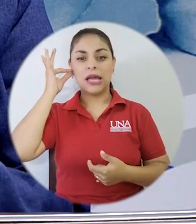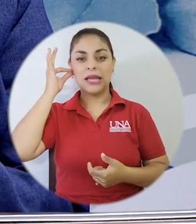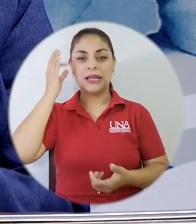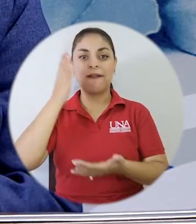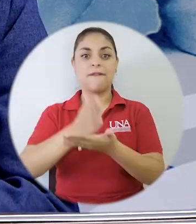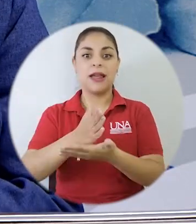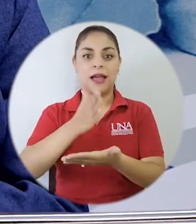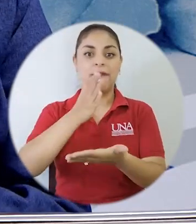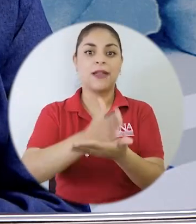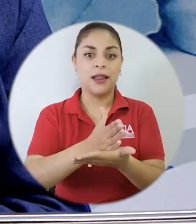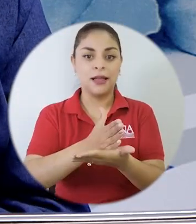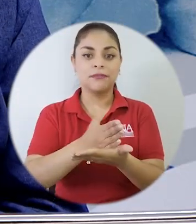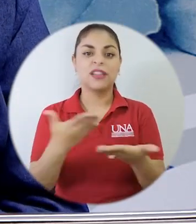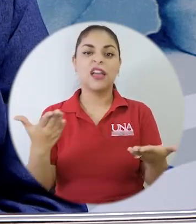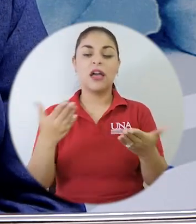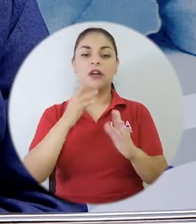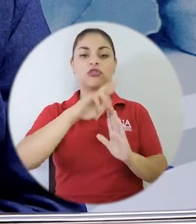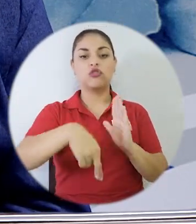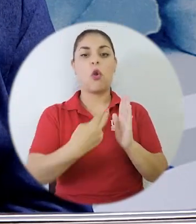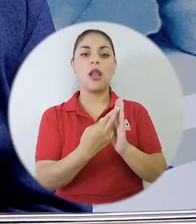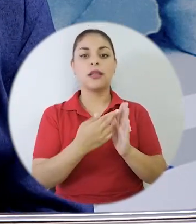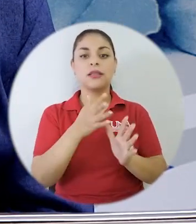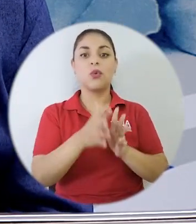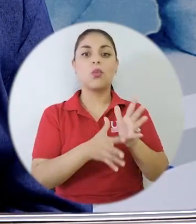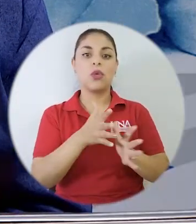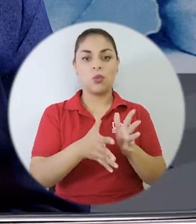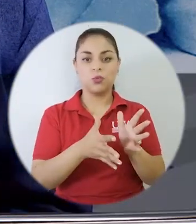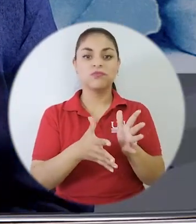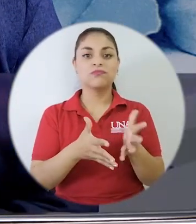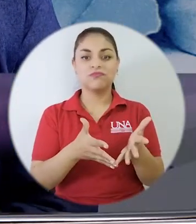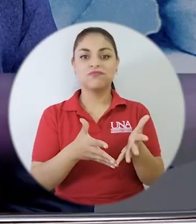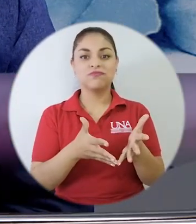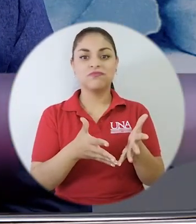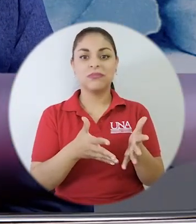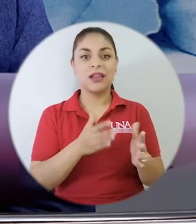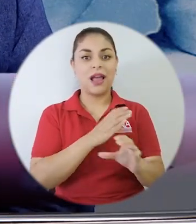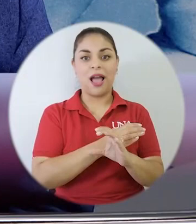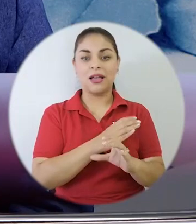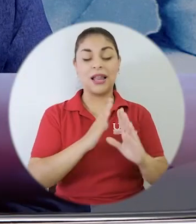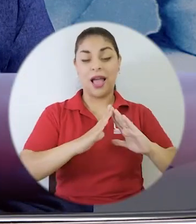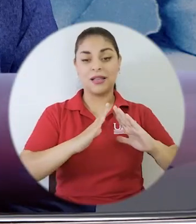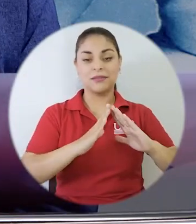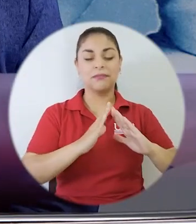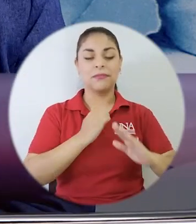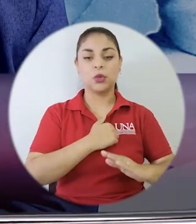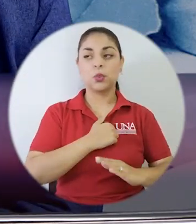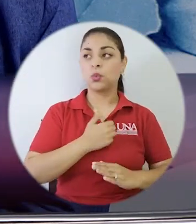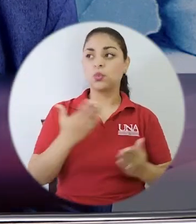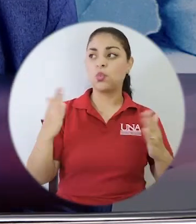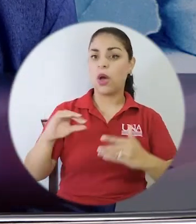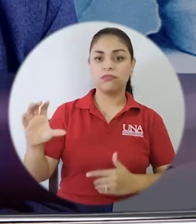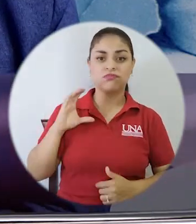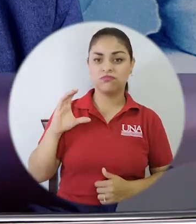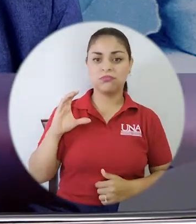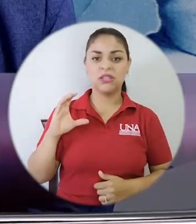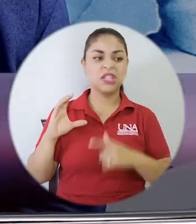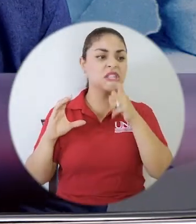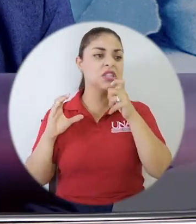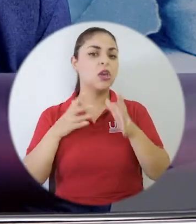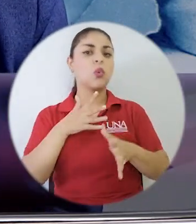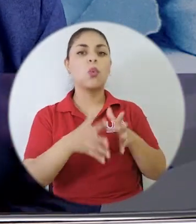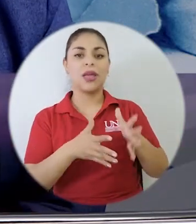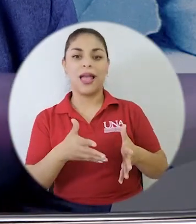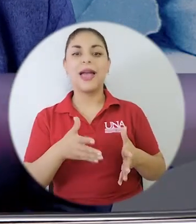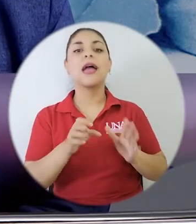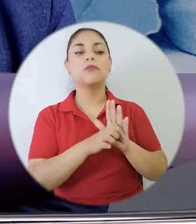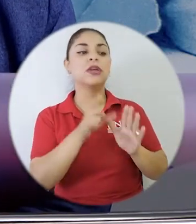frenando es el rol de cuidado en las casas, que además entonces no es remunerado, ¿verdad? En la casa no todos sacamos y le decimos, mira,